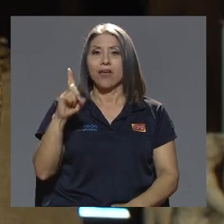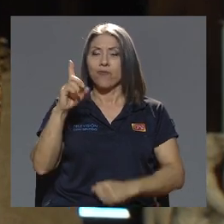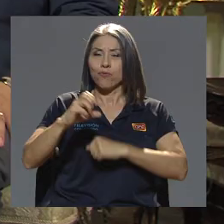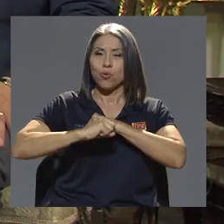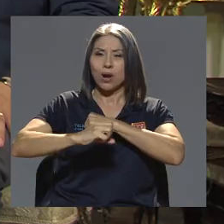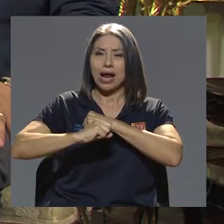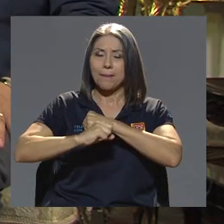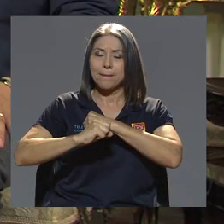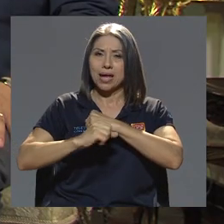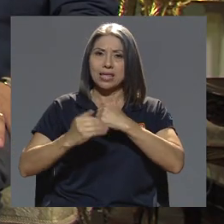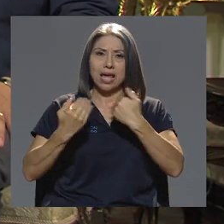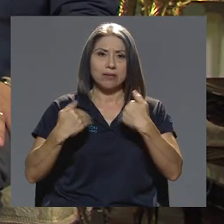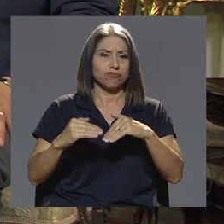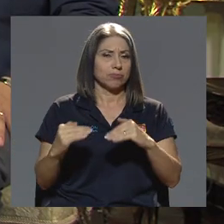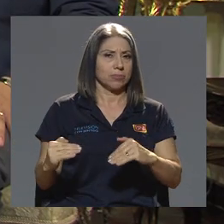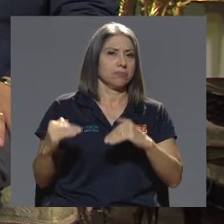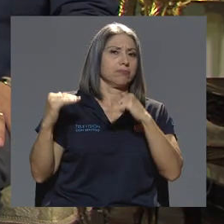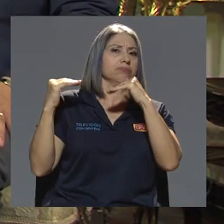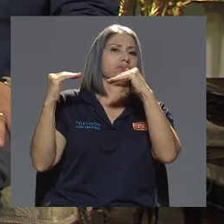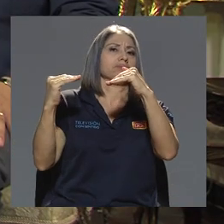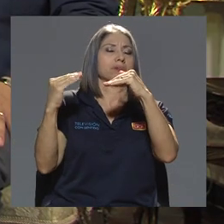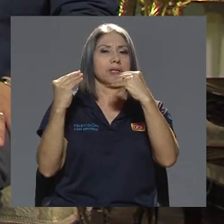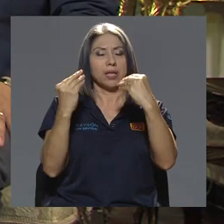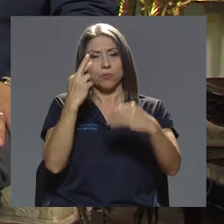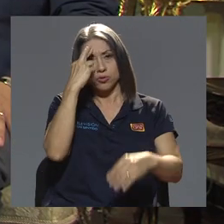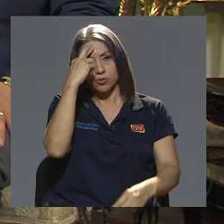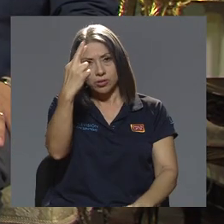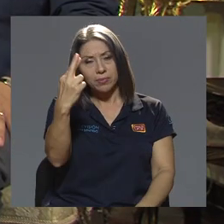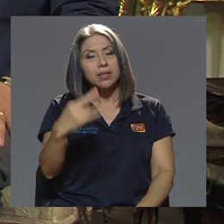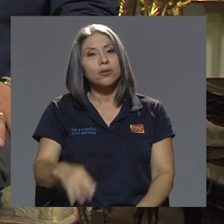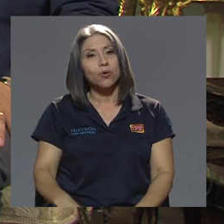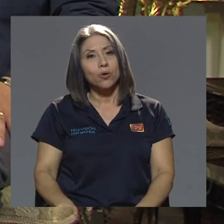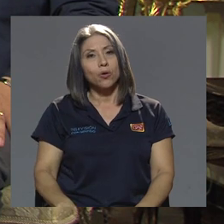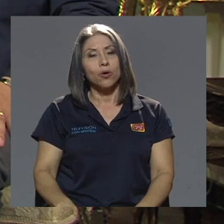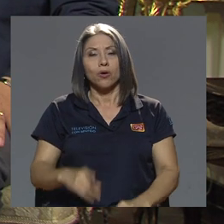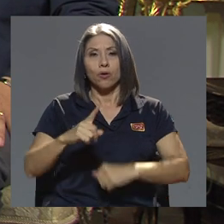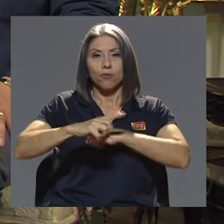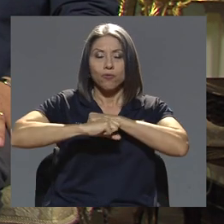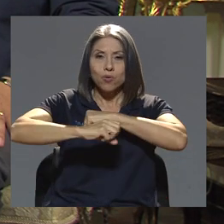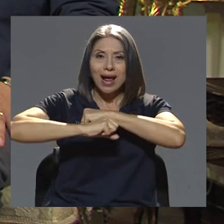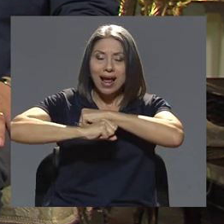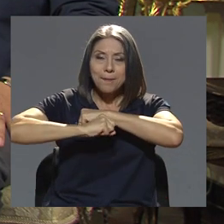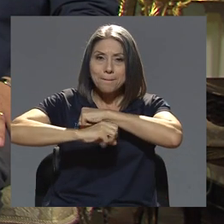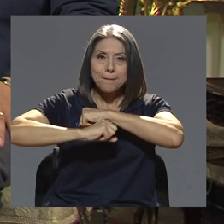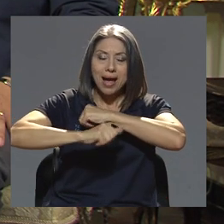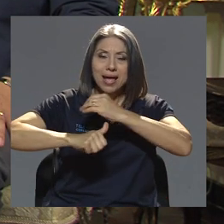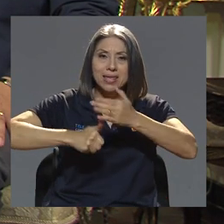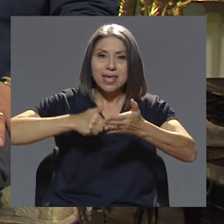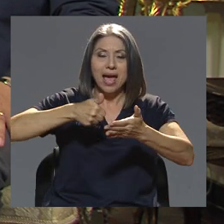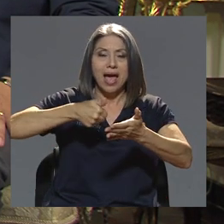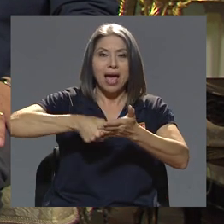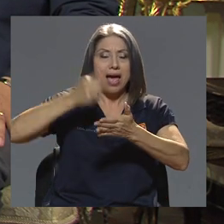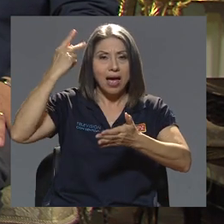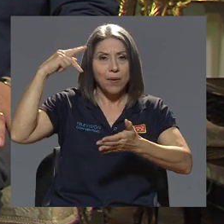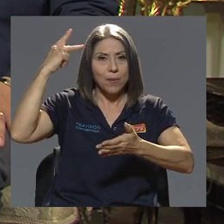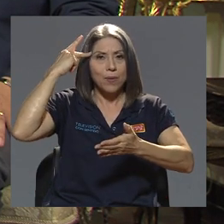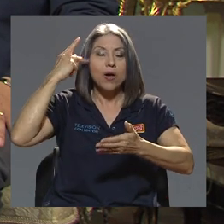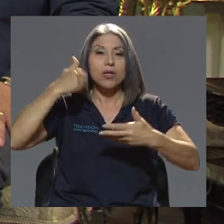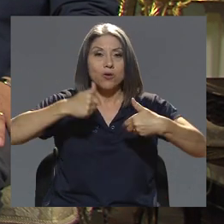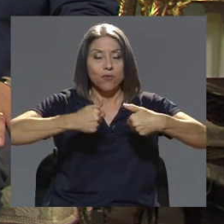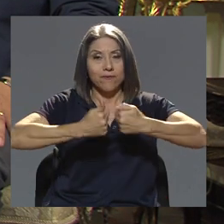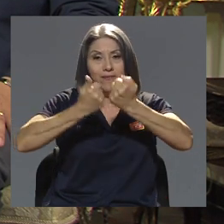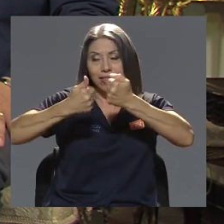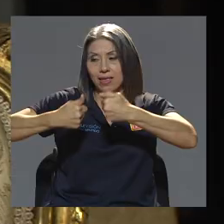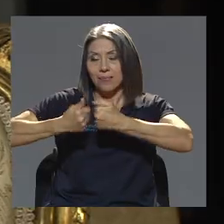altura. Fue una campaña de mucho respeto. Fue una campaña en que hubo un enfrentamiento de ideas, de